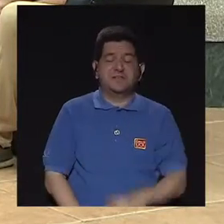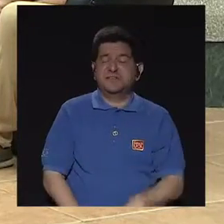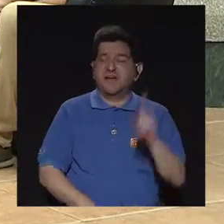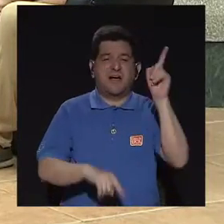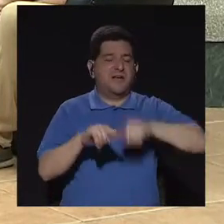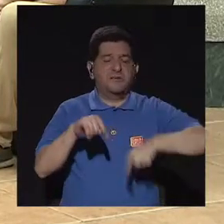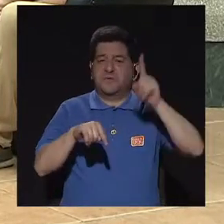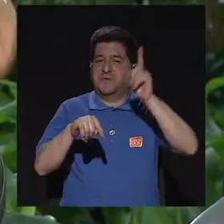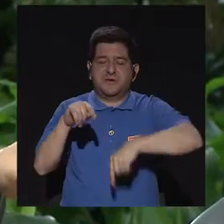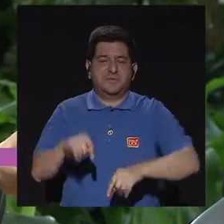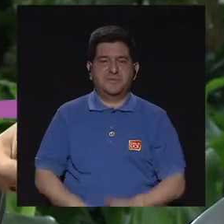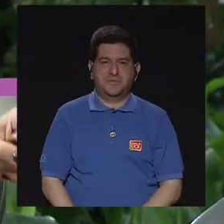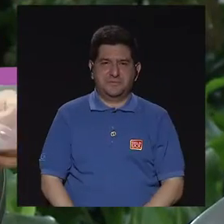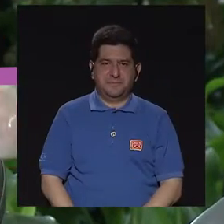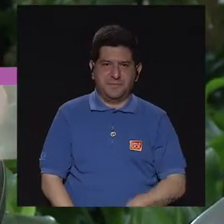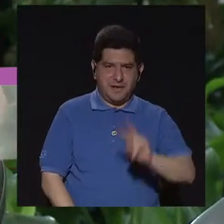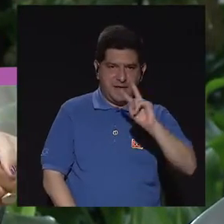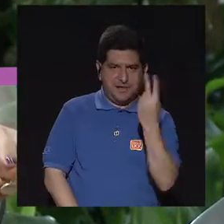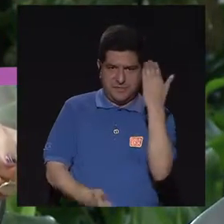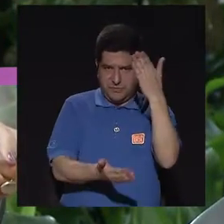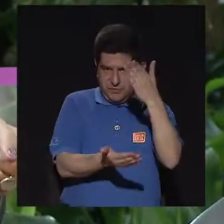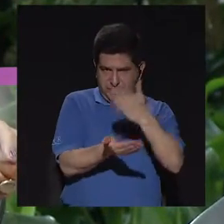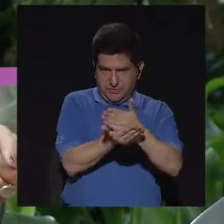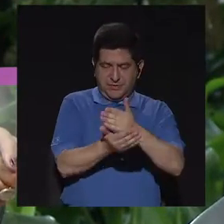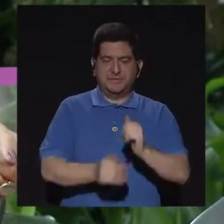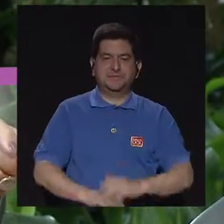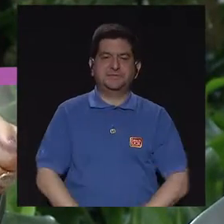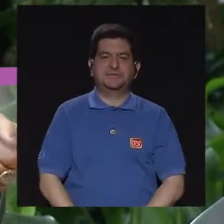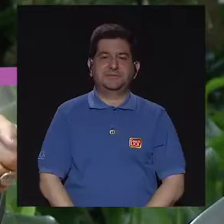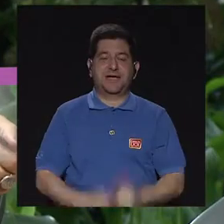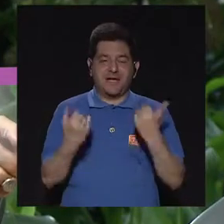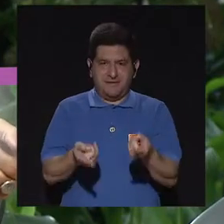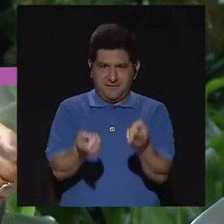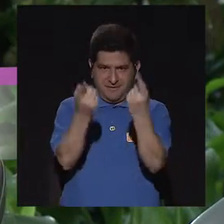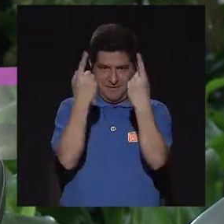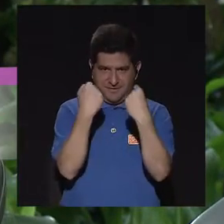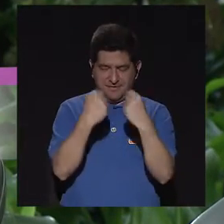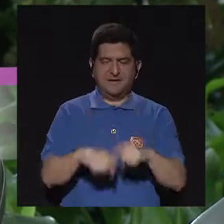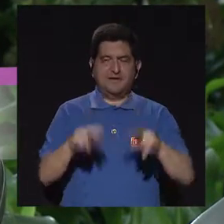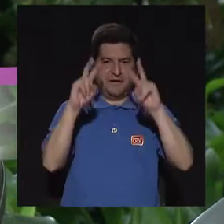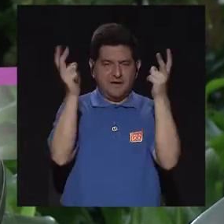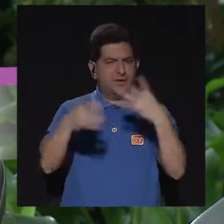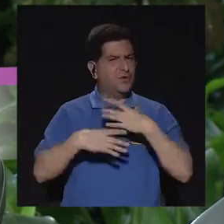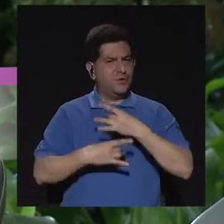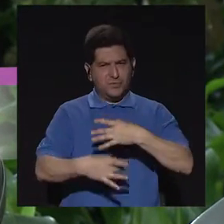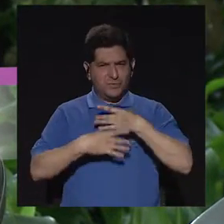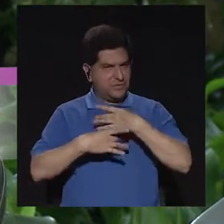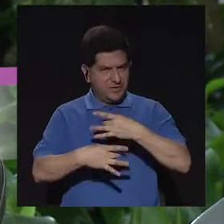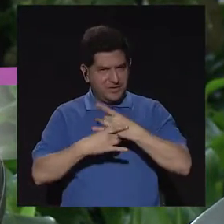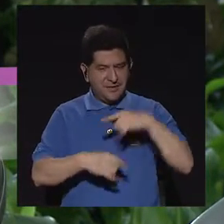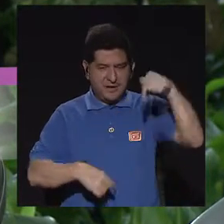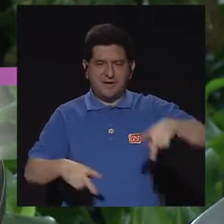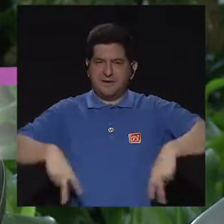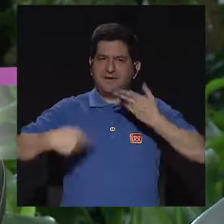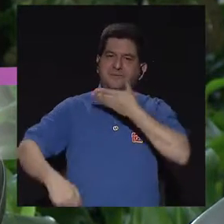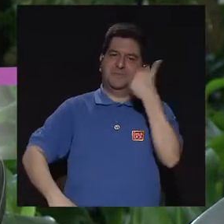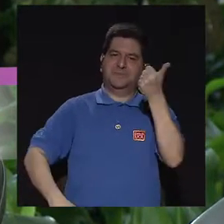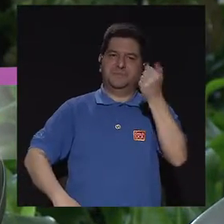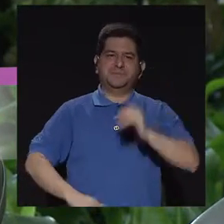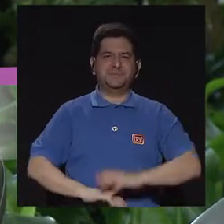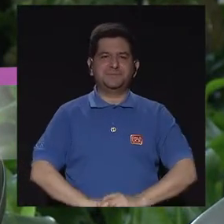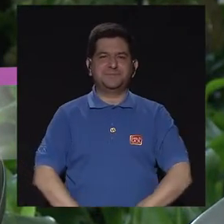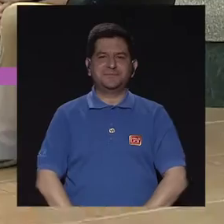qué no van a lograr las cosas. Necesitamos hacer una segunda pausa y ya regresamos con este tema tan interesante en Vivir